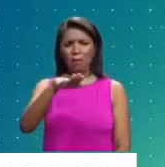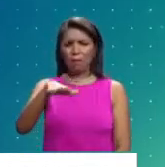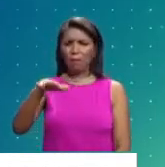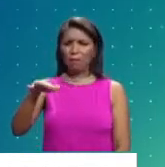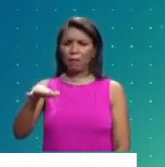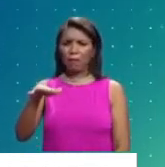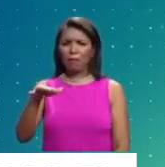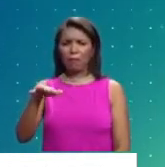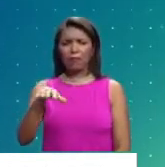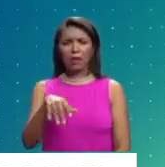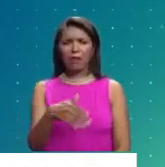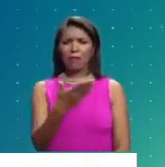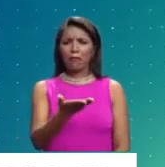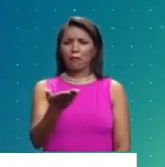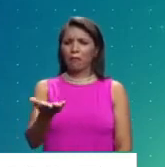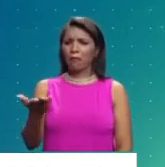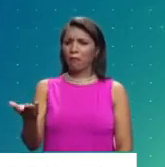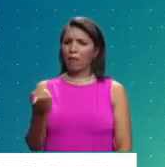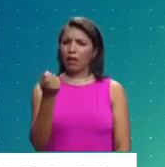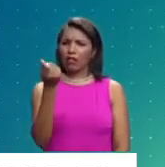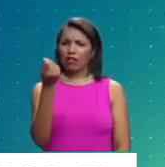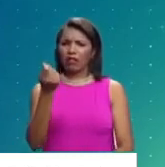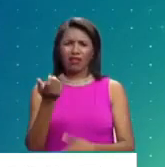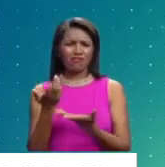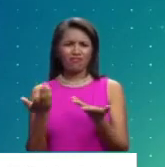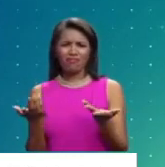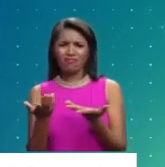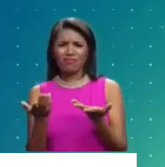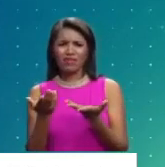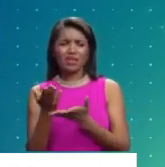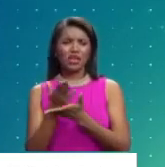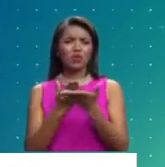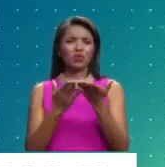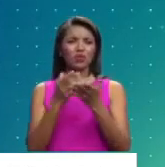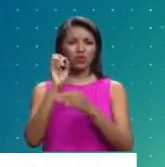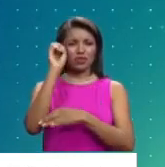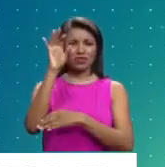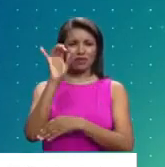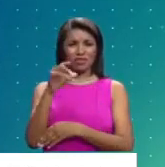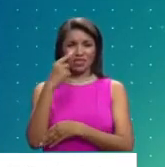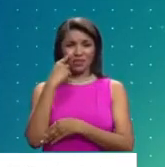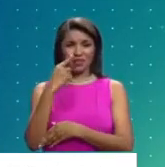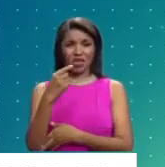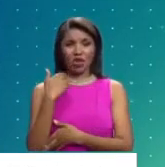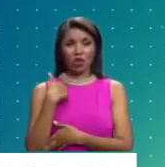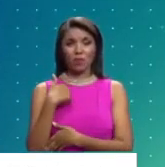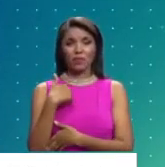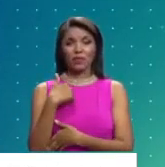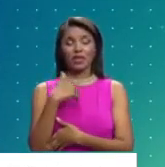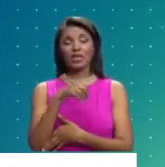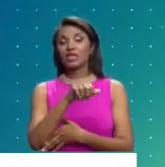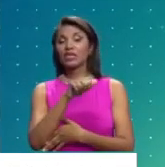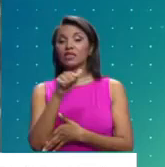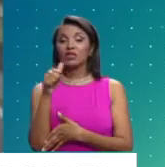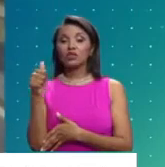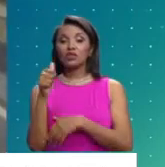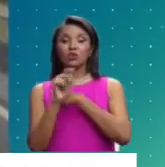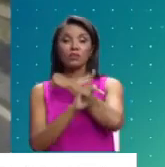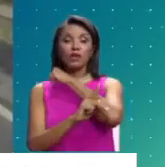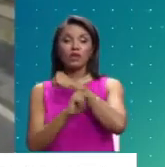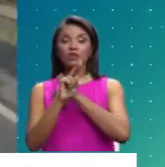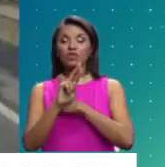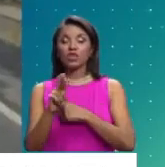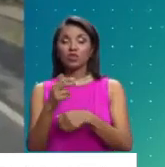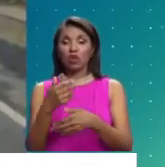en las calles y áreas comerciales de David, especialmente en algunos semáforos en donde se ve a extranjeros utilizando a menores de edad